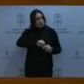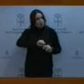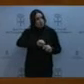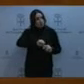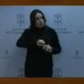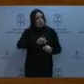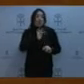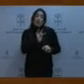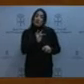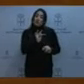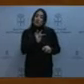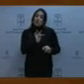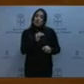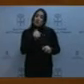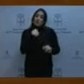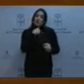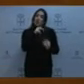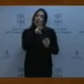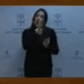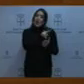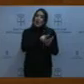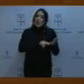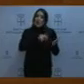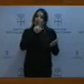y, por cierto, leyendo sus tuits,